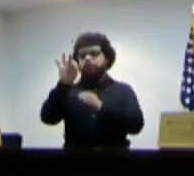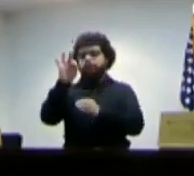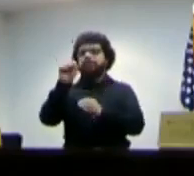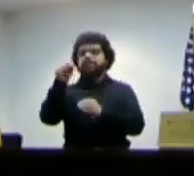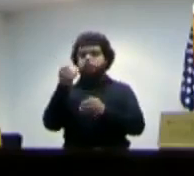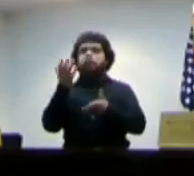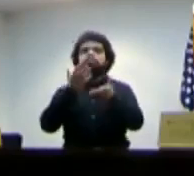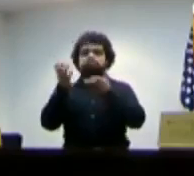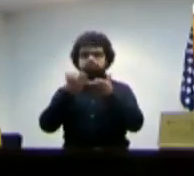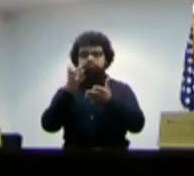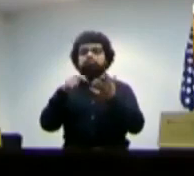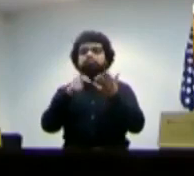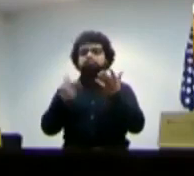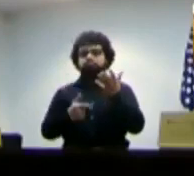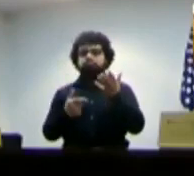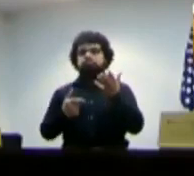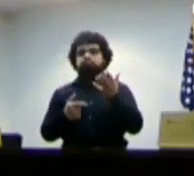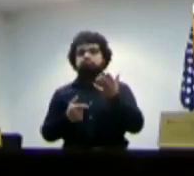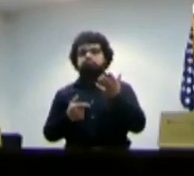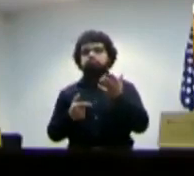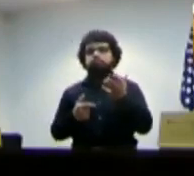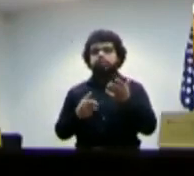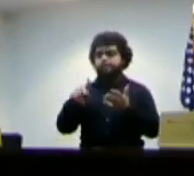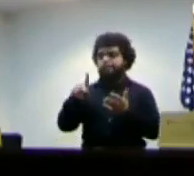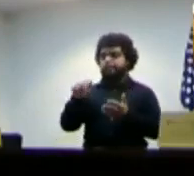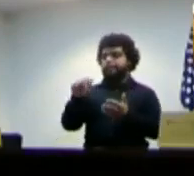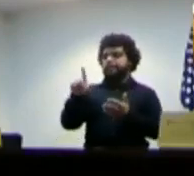La unidad Palo Seco 4 estaba en servicio.